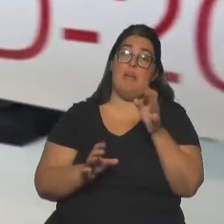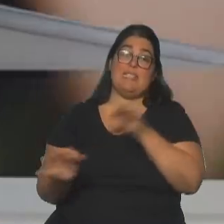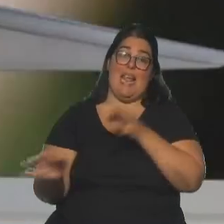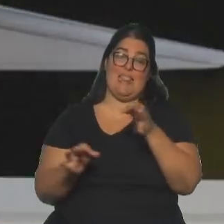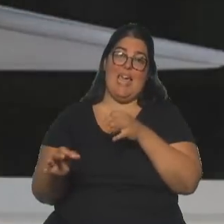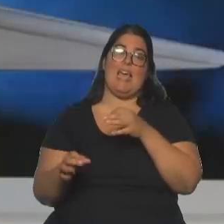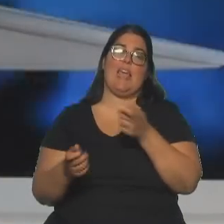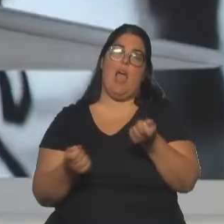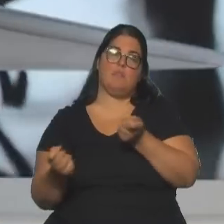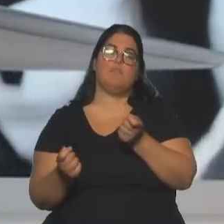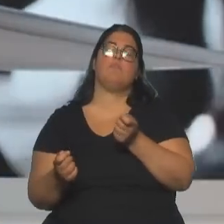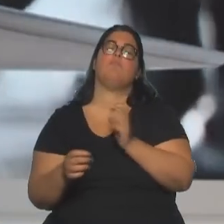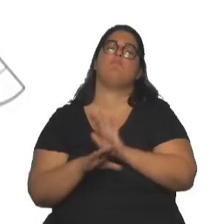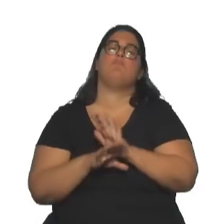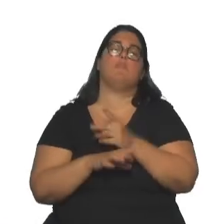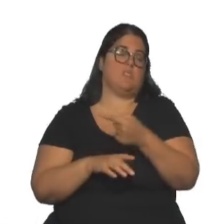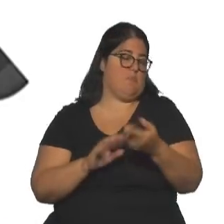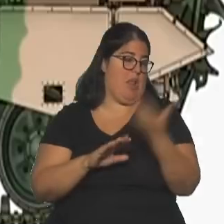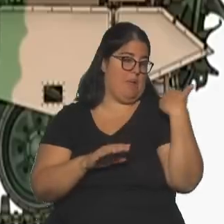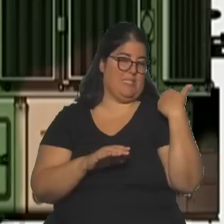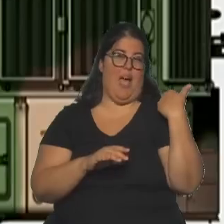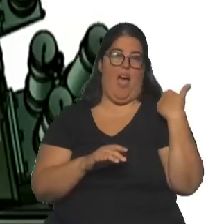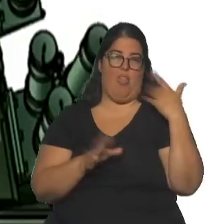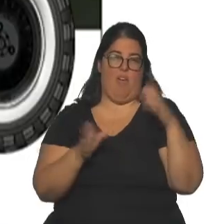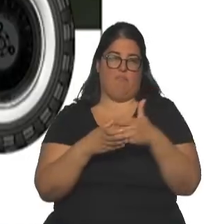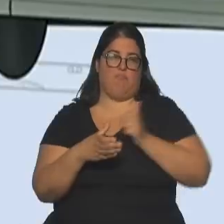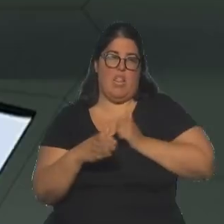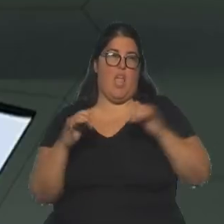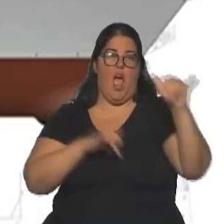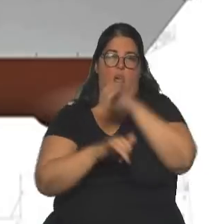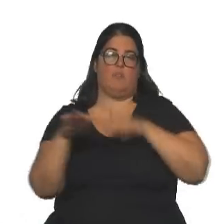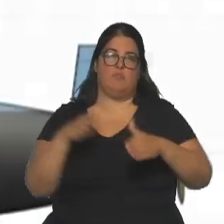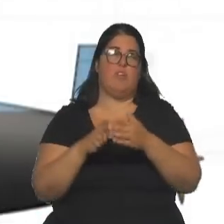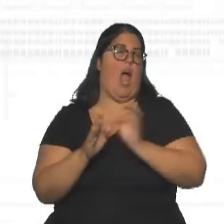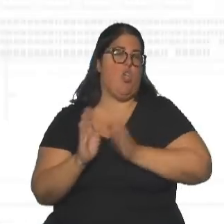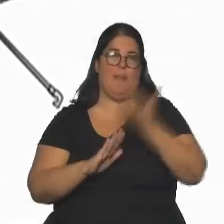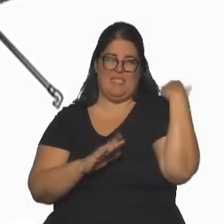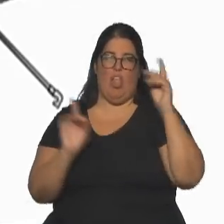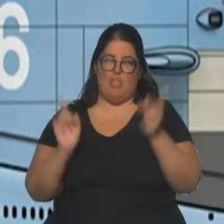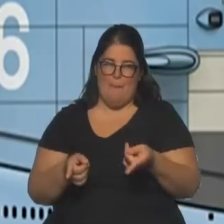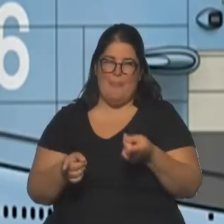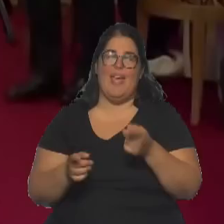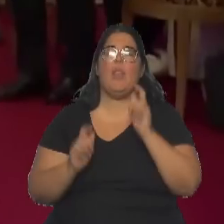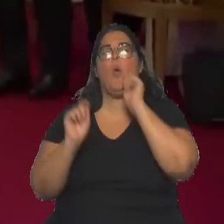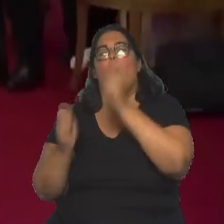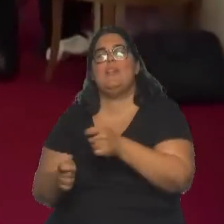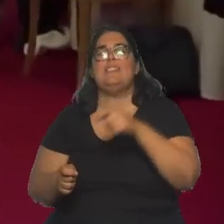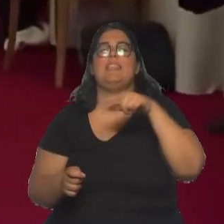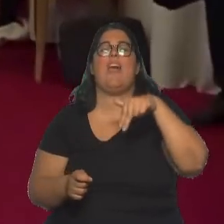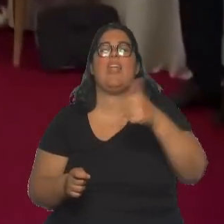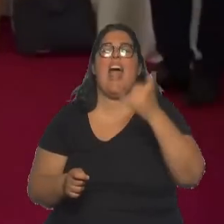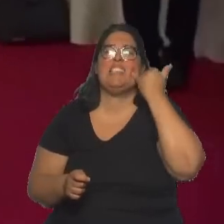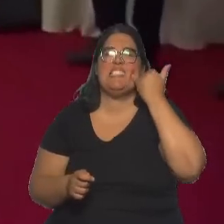no solamente han tenido lugar la semana pasada, sino también el año pasado con la visita de Nancy Pelosi,